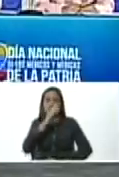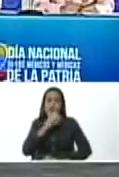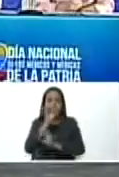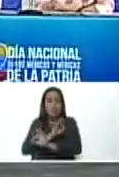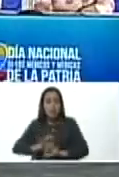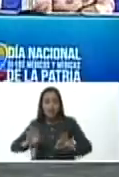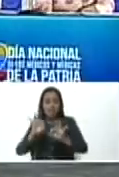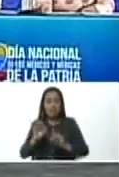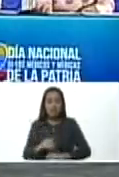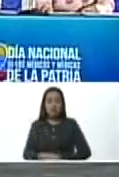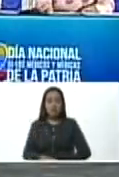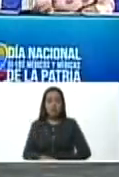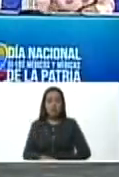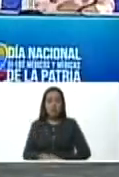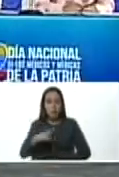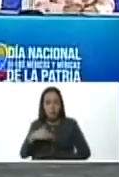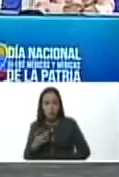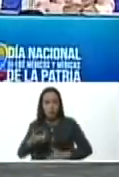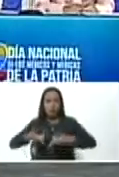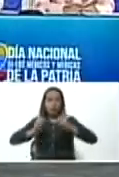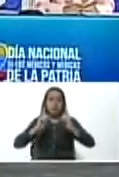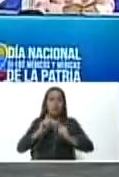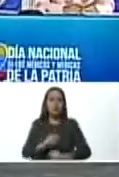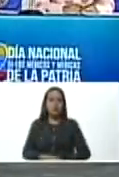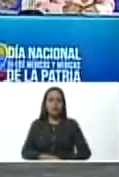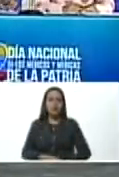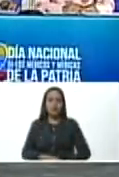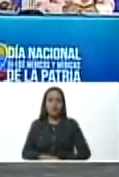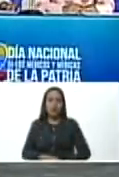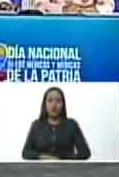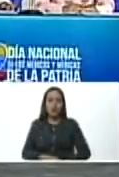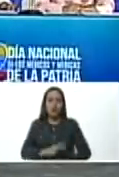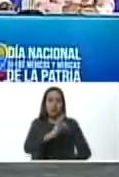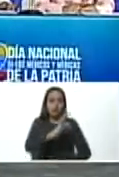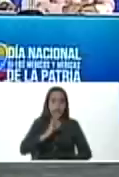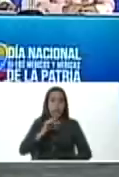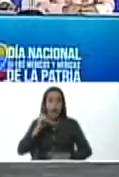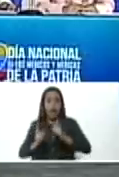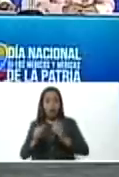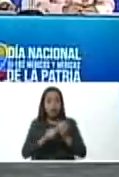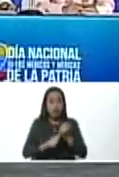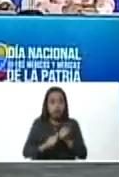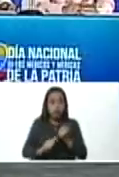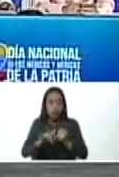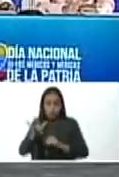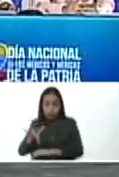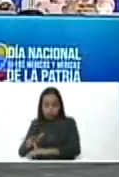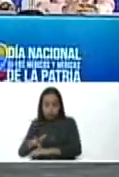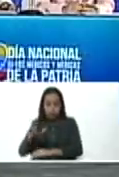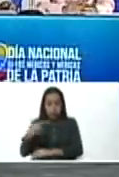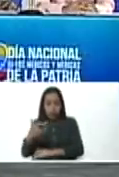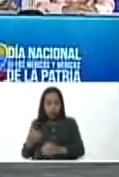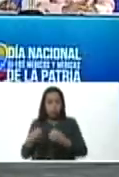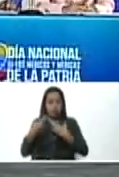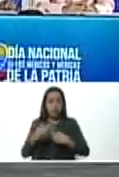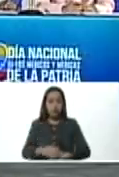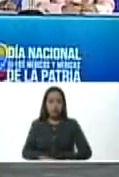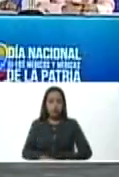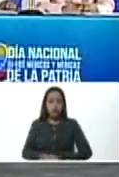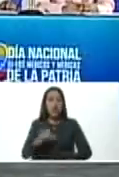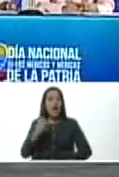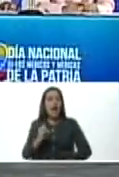ningún síntoma? ¿Es posible contagiarse por contacto con heces de alguna persona infectada? ¿Son eficaces